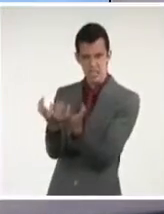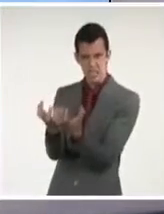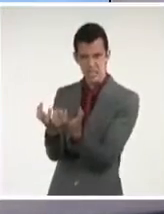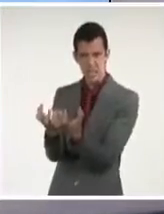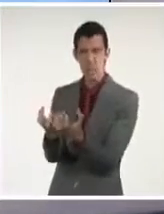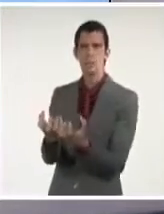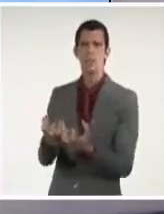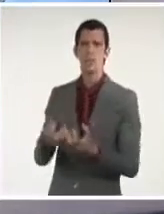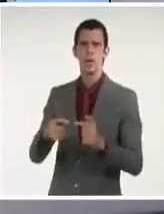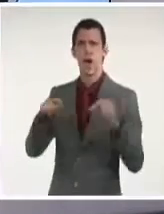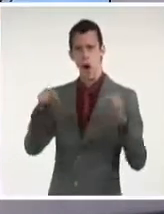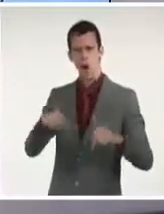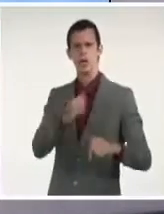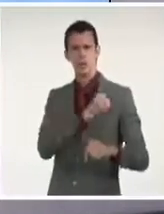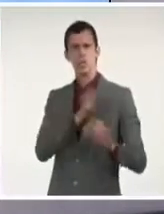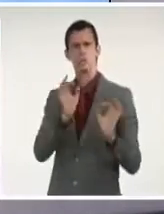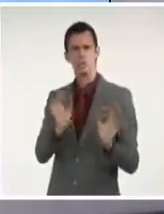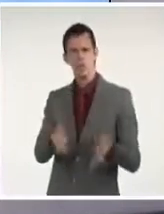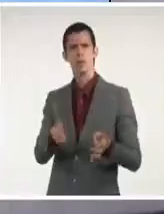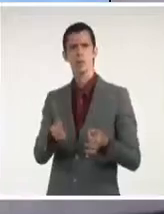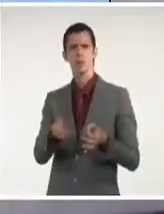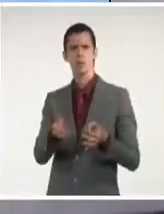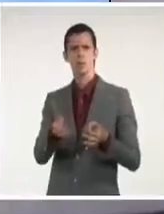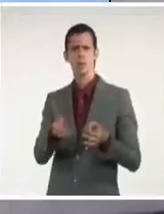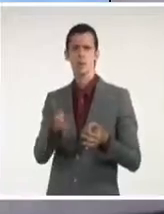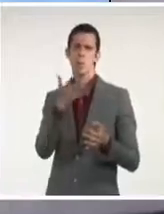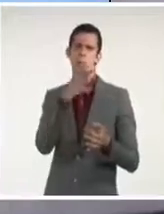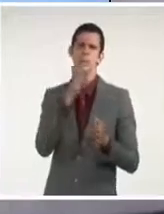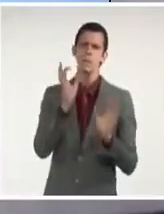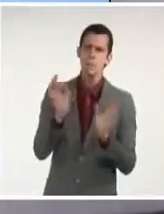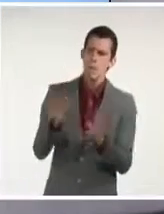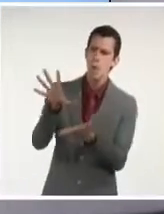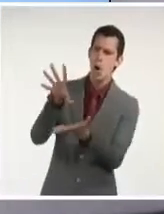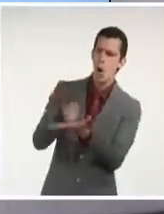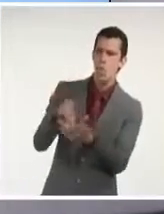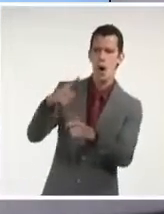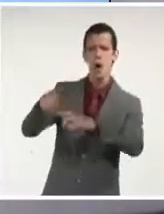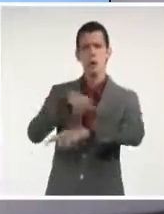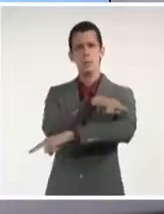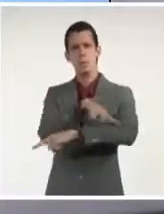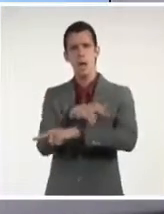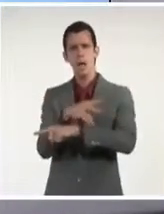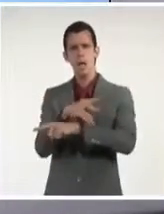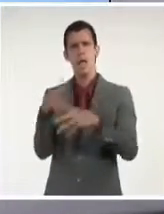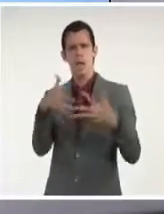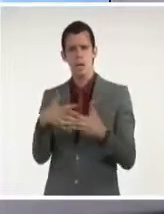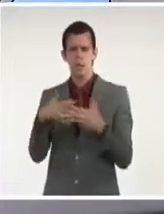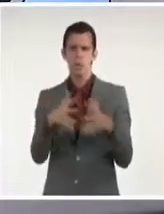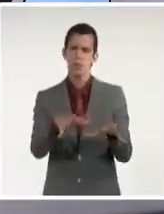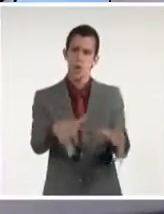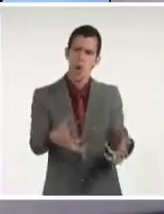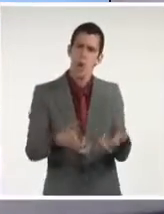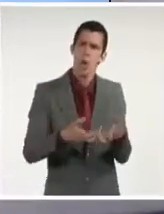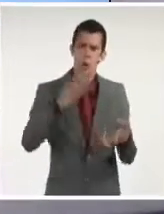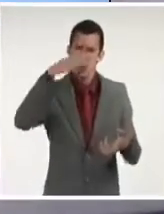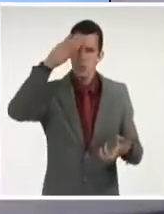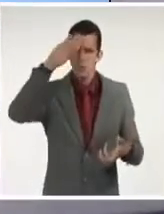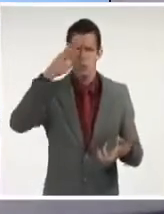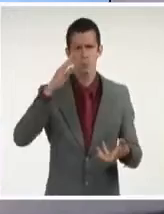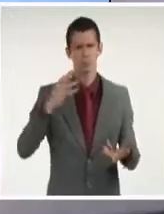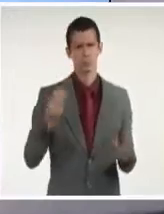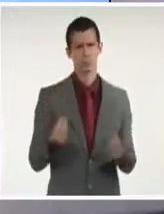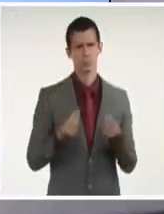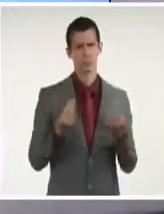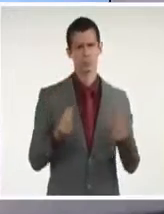esos entusiastas de la intervención militar que llaman a la guerra desde el sofá de su casa, acompañan un coro que ve la muerte y